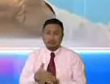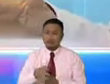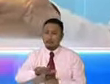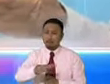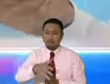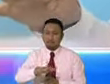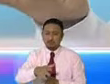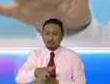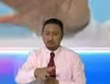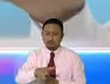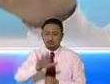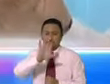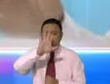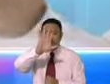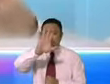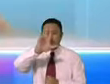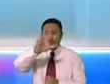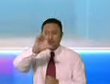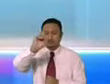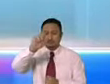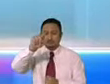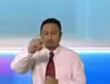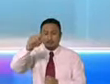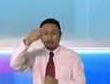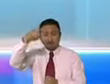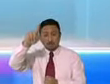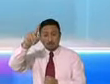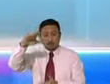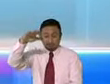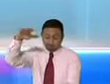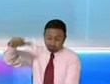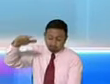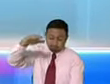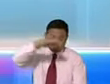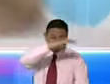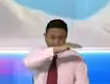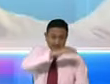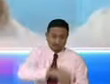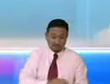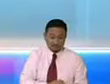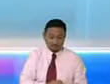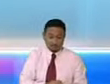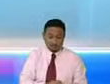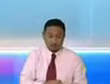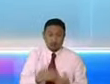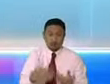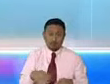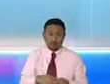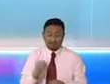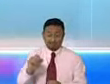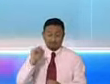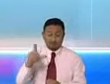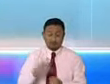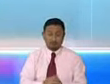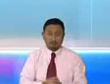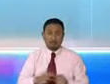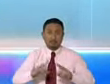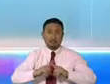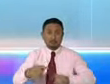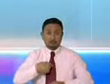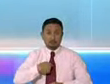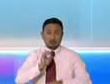aproximadamente 530 millones de barriles dan bastante ceros. Pero yo como ecuatoriano